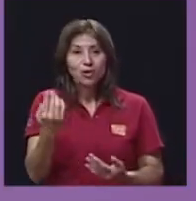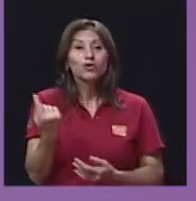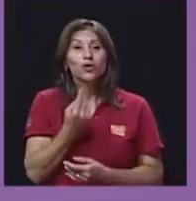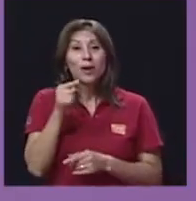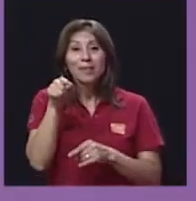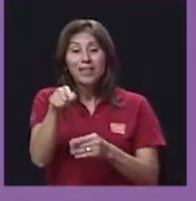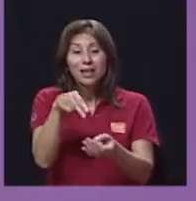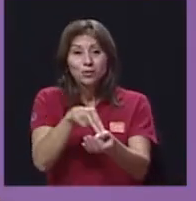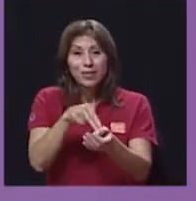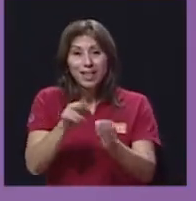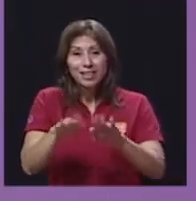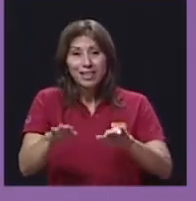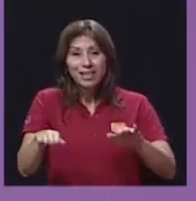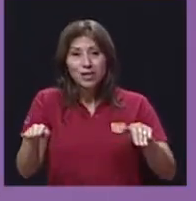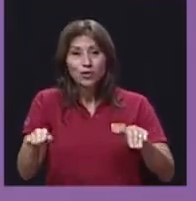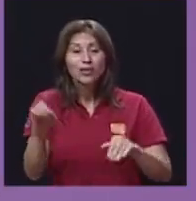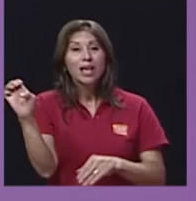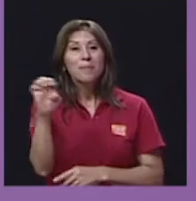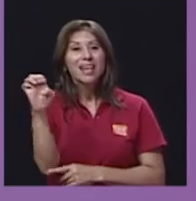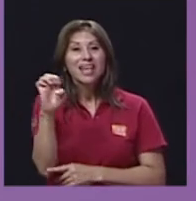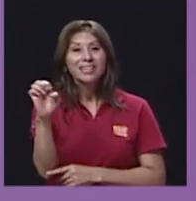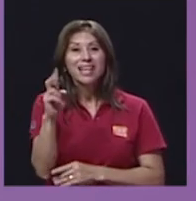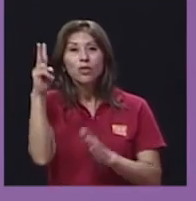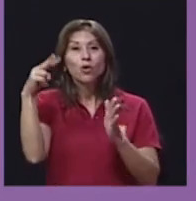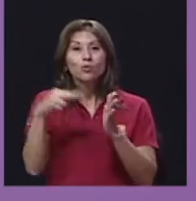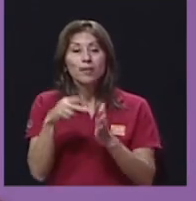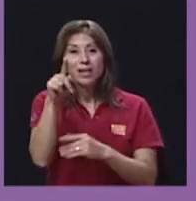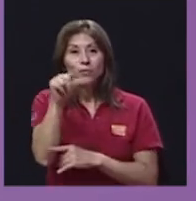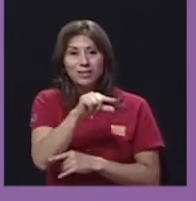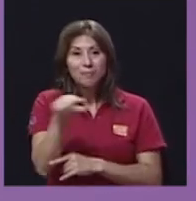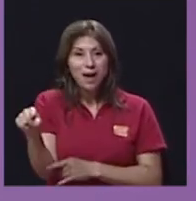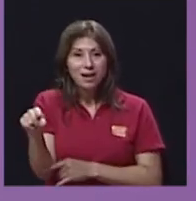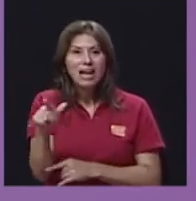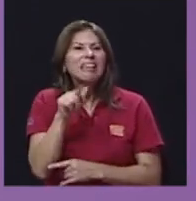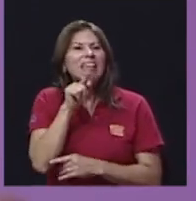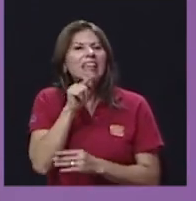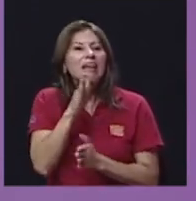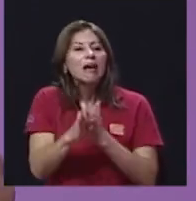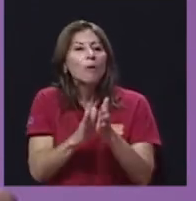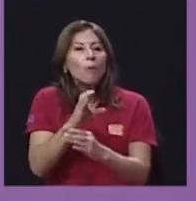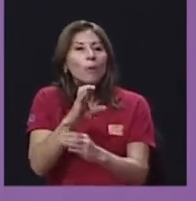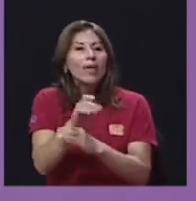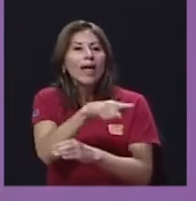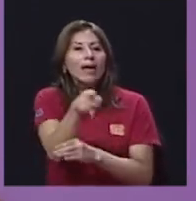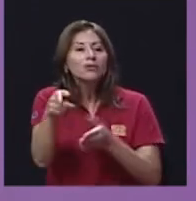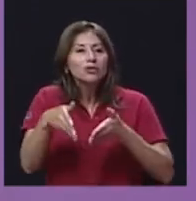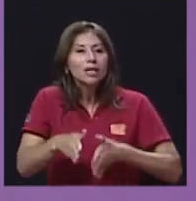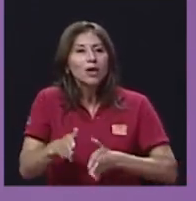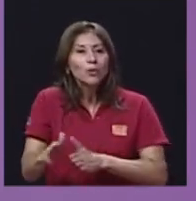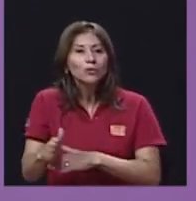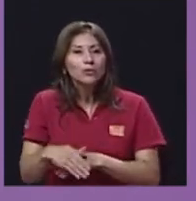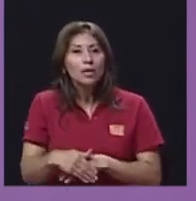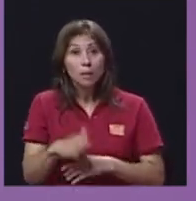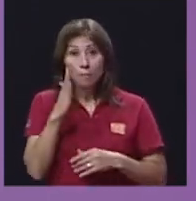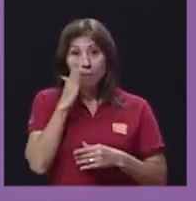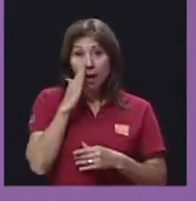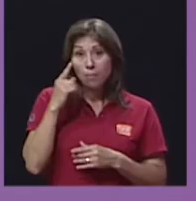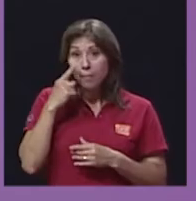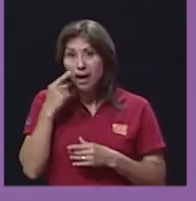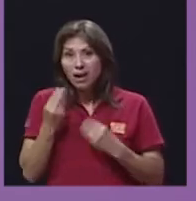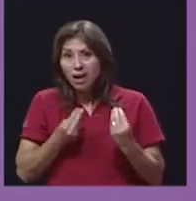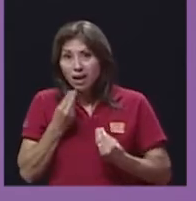dos mil por semana quienes te cuidan de sus hijos quién lo está cuidando las mamás el papá que sacando vacaciones